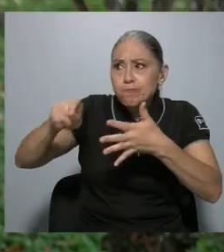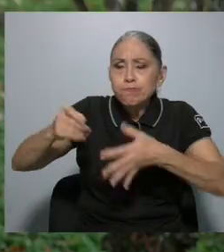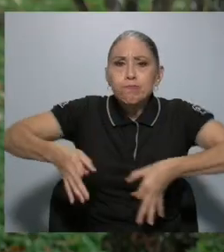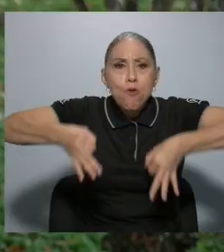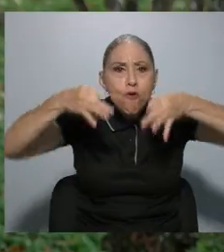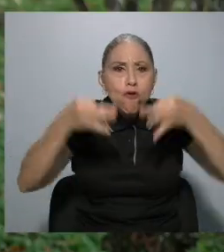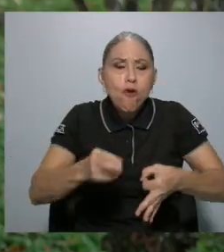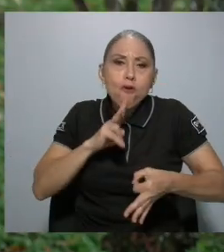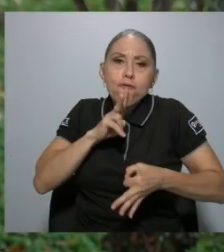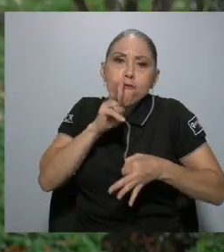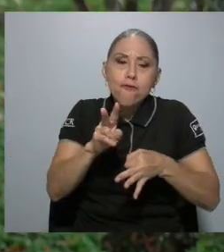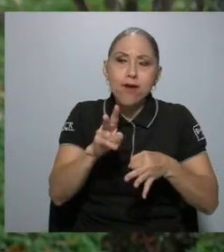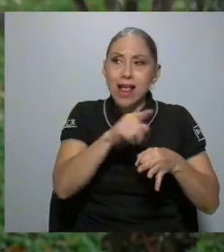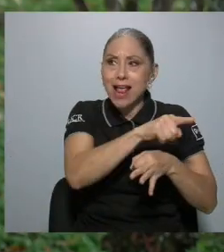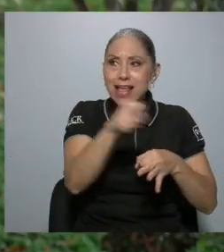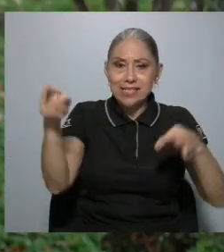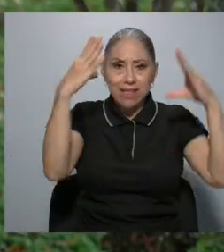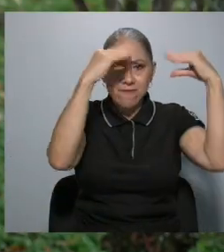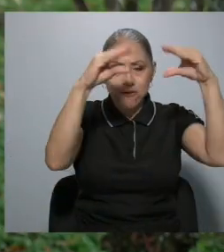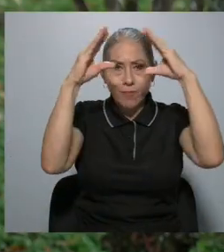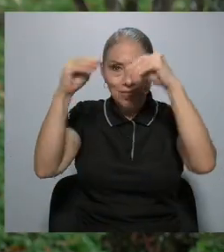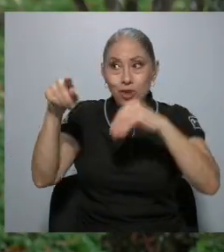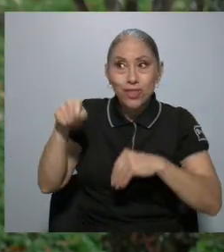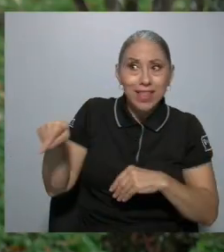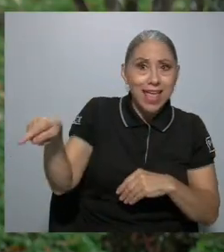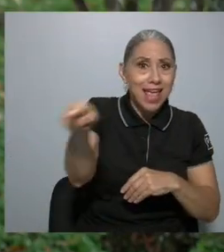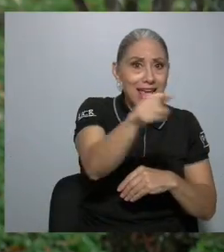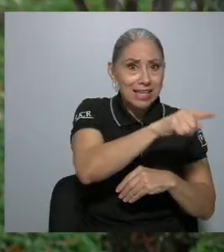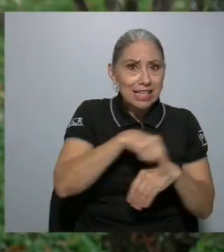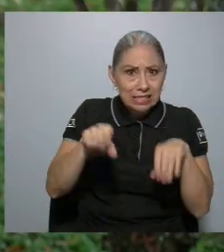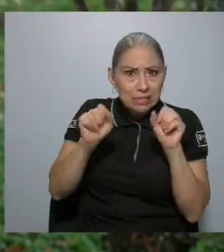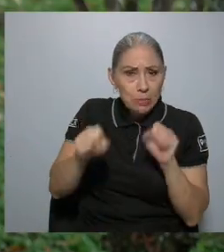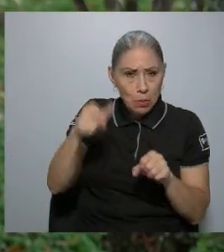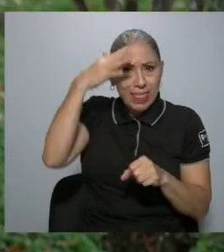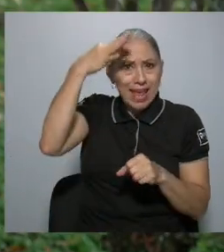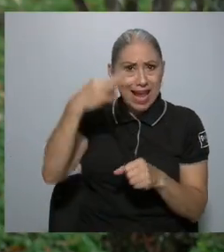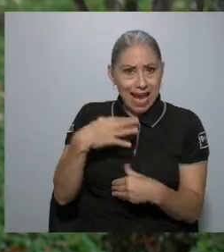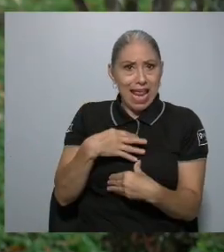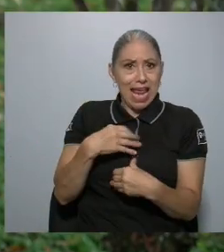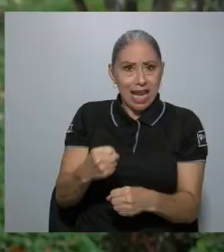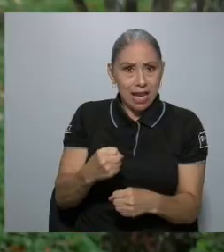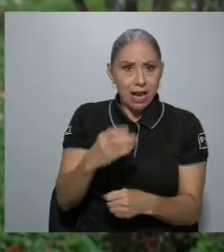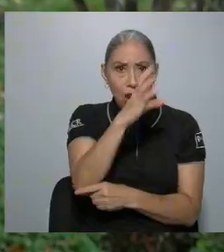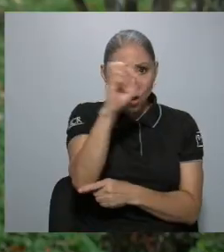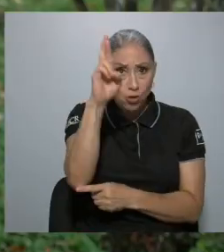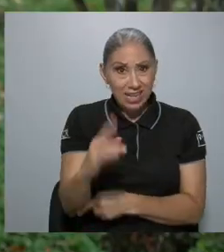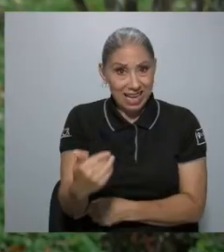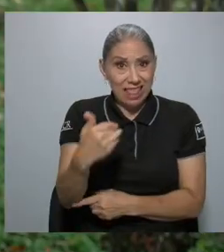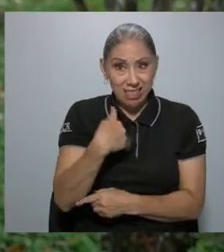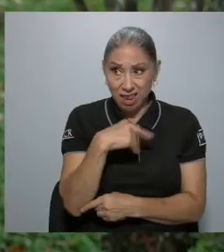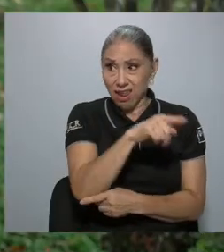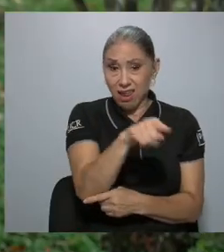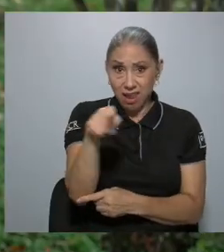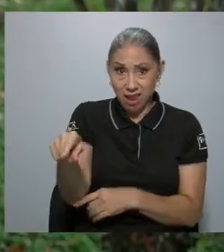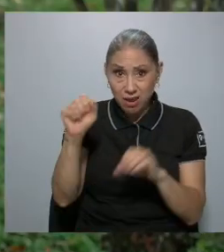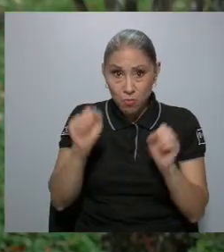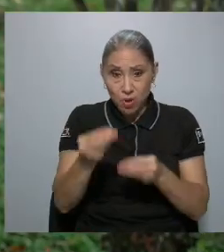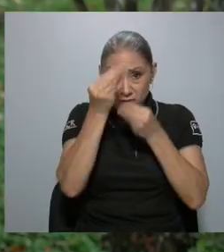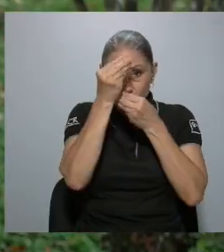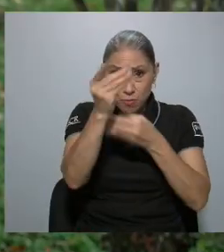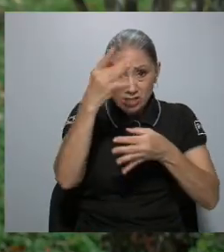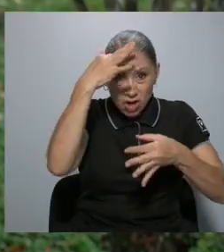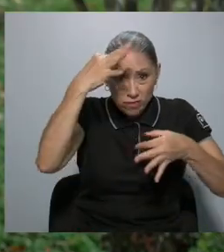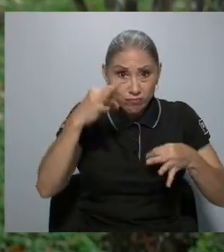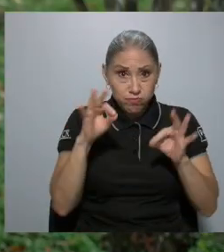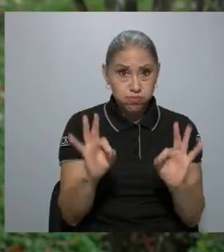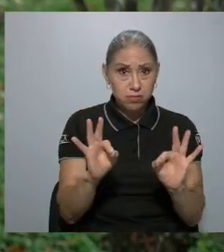y validaciones que confirman la información que es dada por estas fuentes creíbles. Costa Rica tiene fuentes